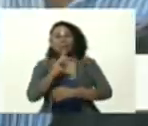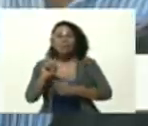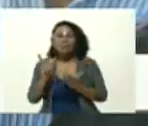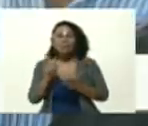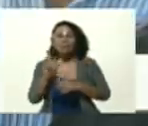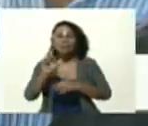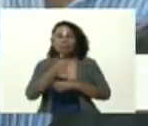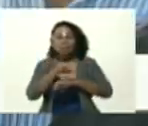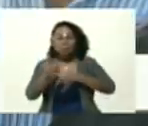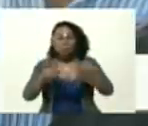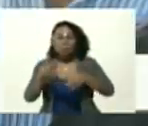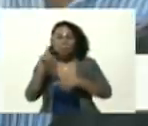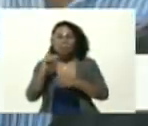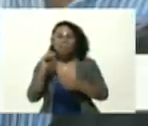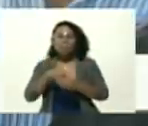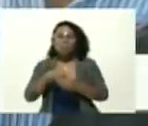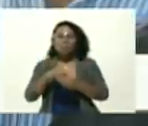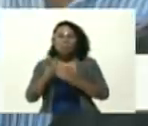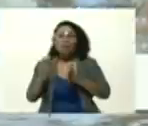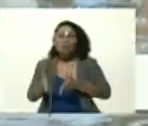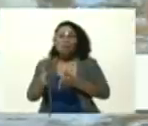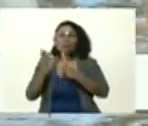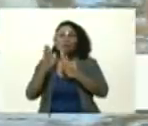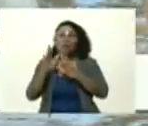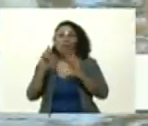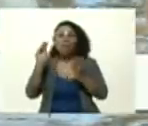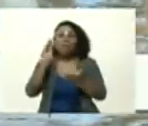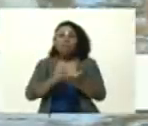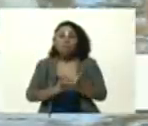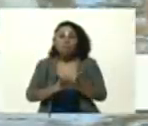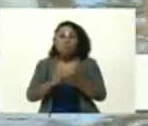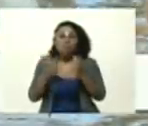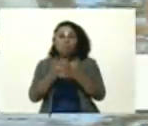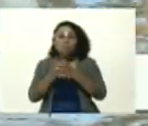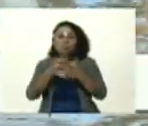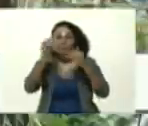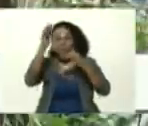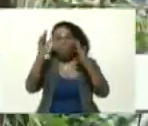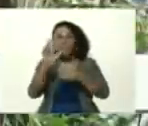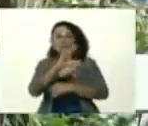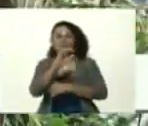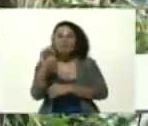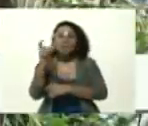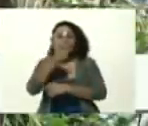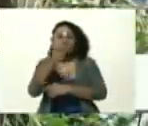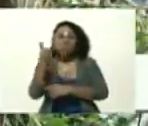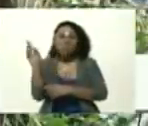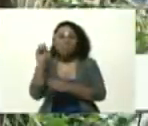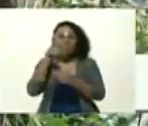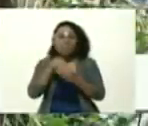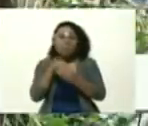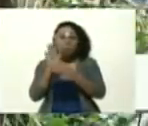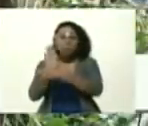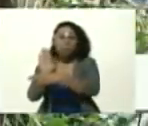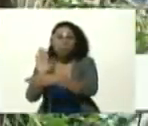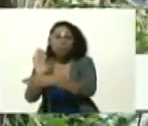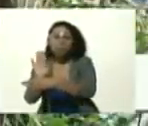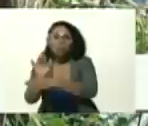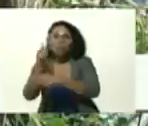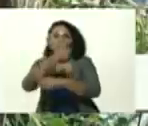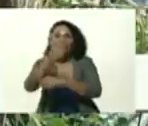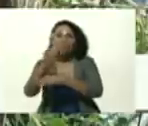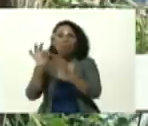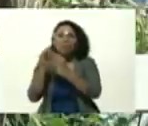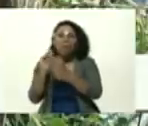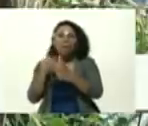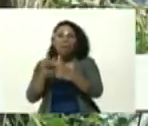instalados en el gimnasio vertical, un puesto de comando atendiendo a las más de 300 personas que tenemos allí refugiadas. Cada familia que